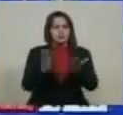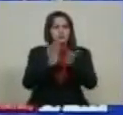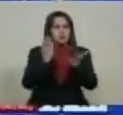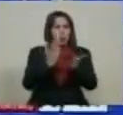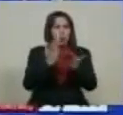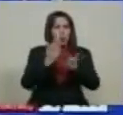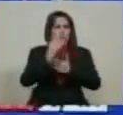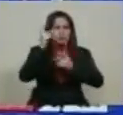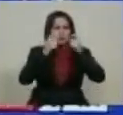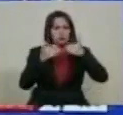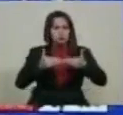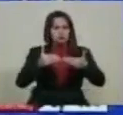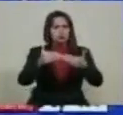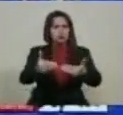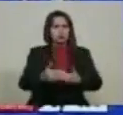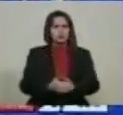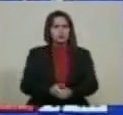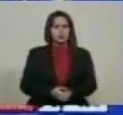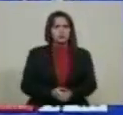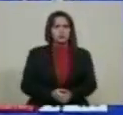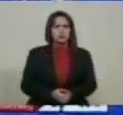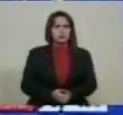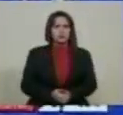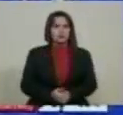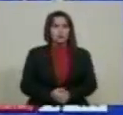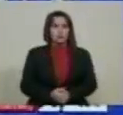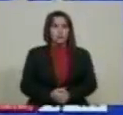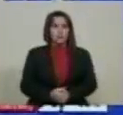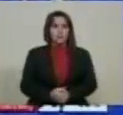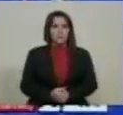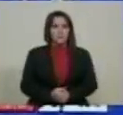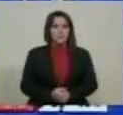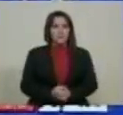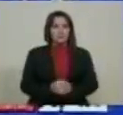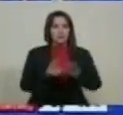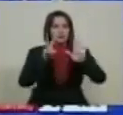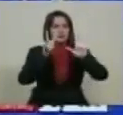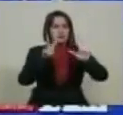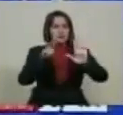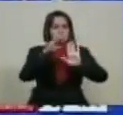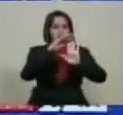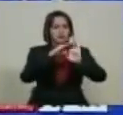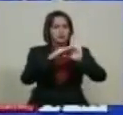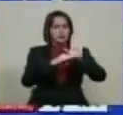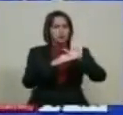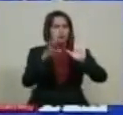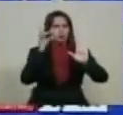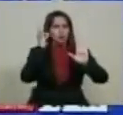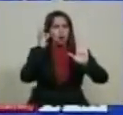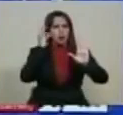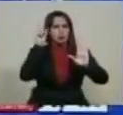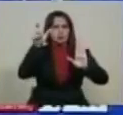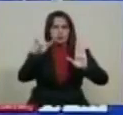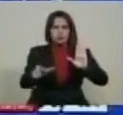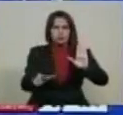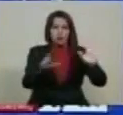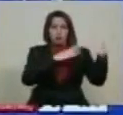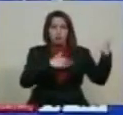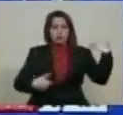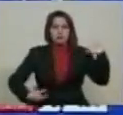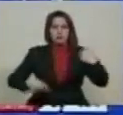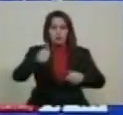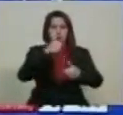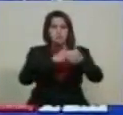adelante. La compañera, en séptimo lugar, la compañera Gladys Requena, vicepresidenta